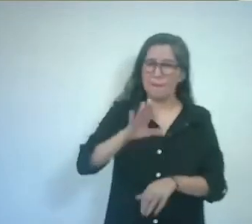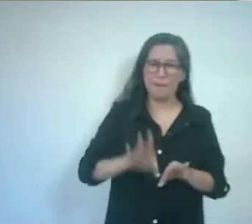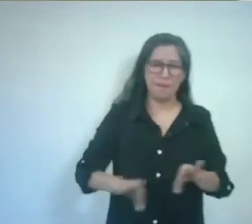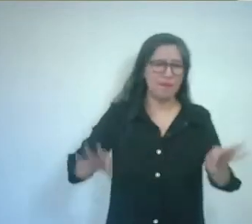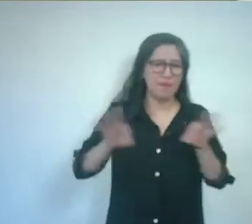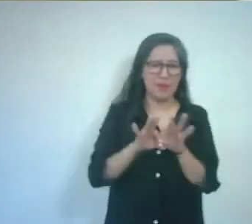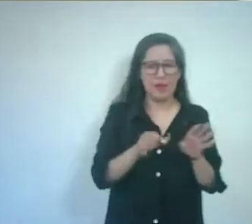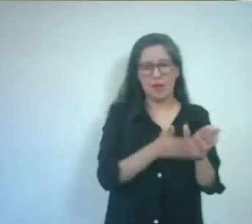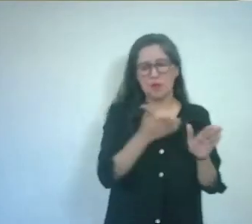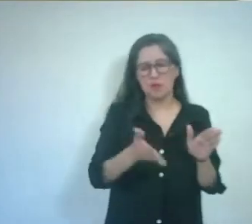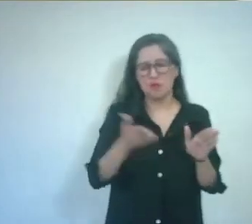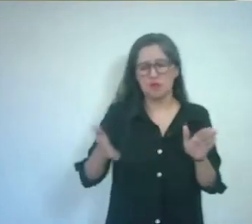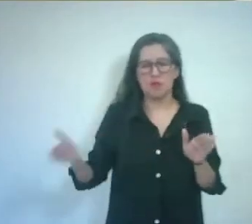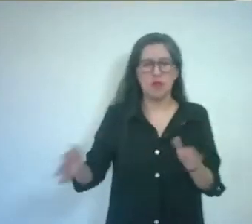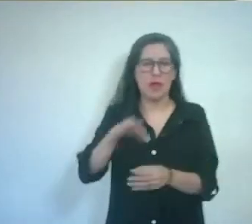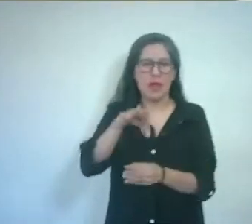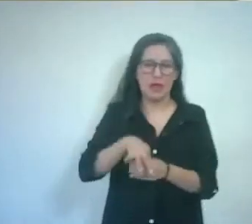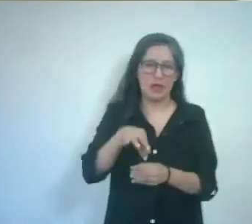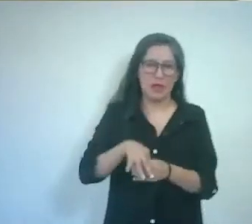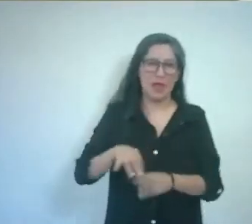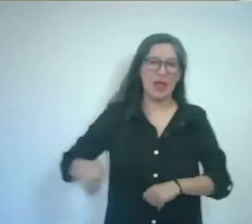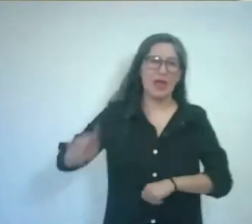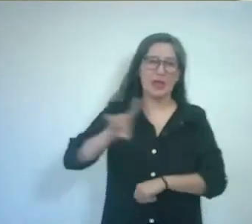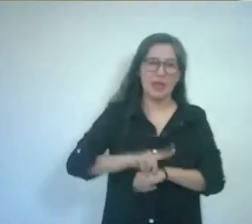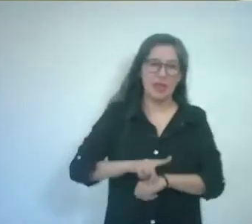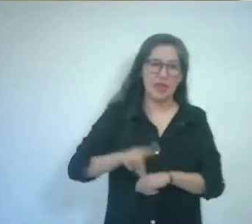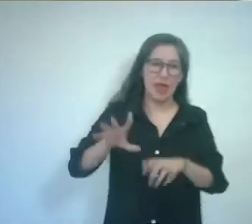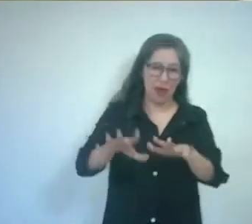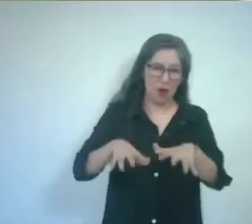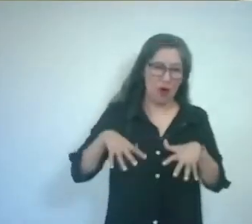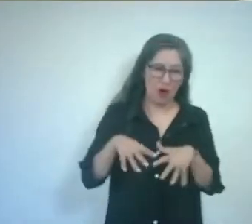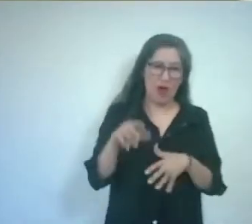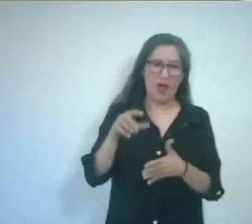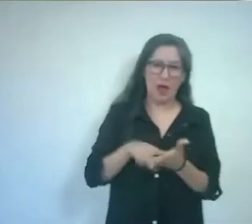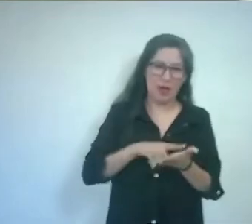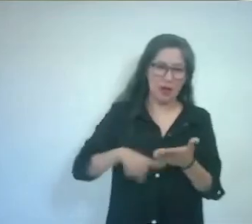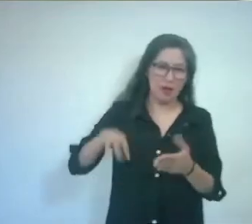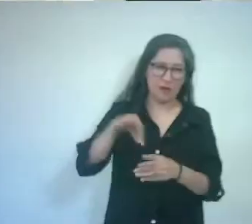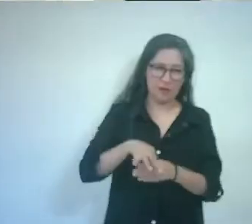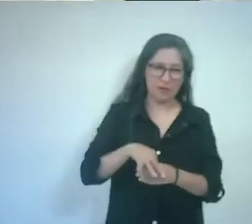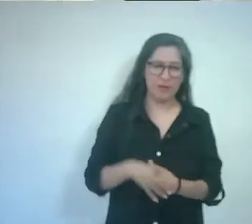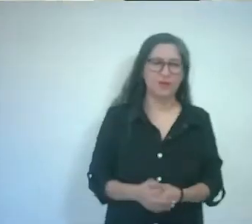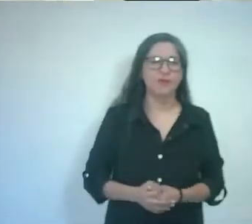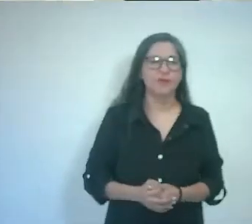proceso electoral, día de la jornada electoral. Gracias.